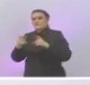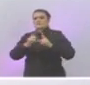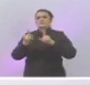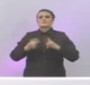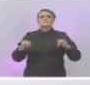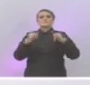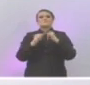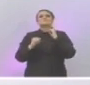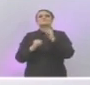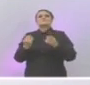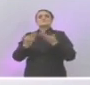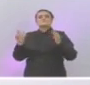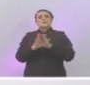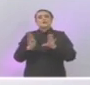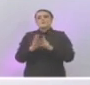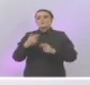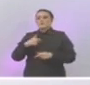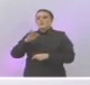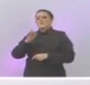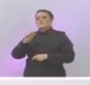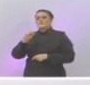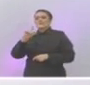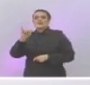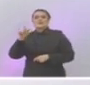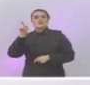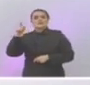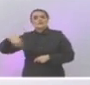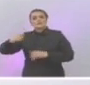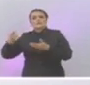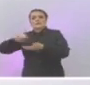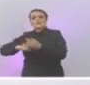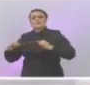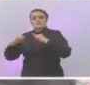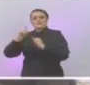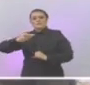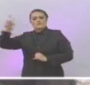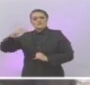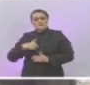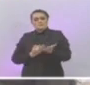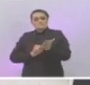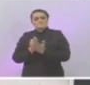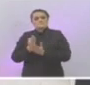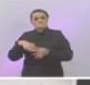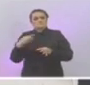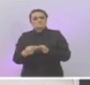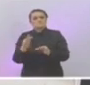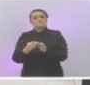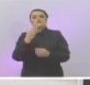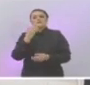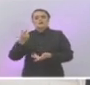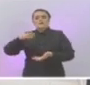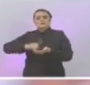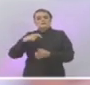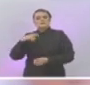instituciones es contar con una fiscalía profesional, íntegra, fortalecida en sus capacidades